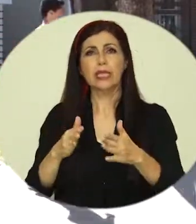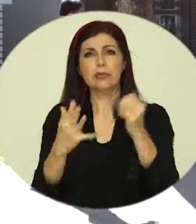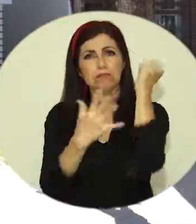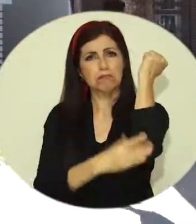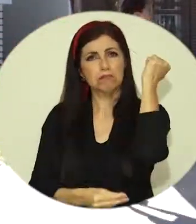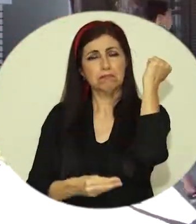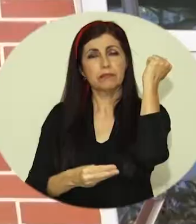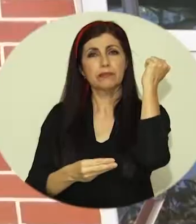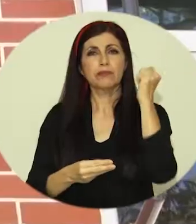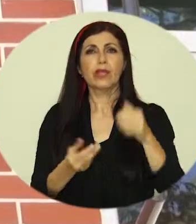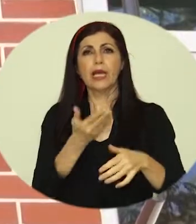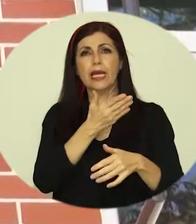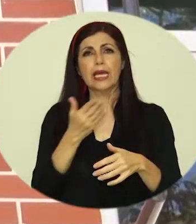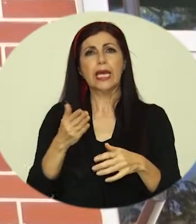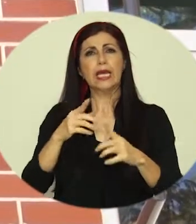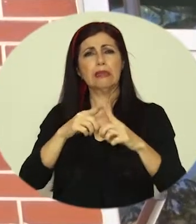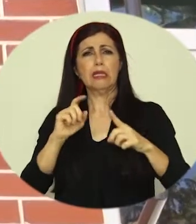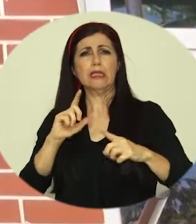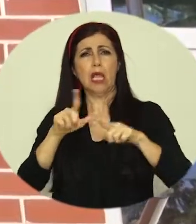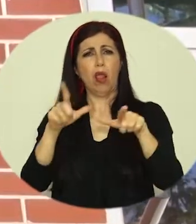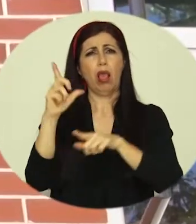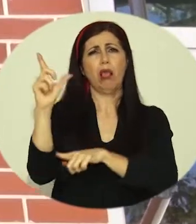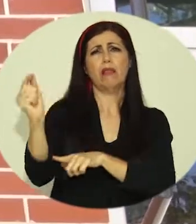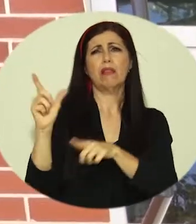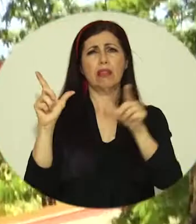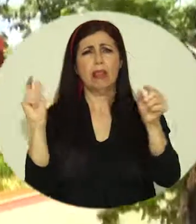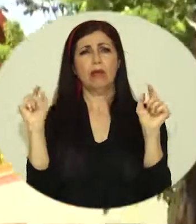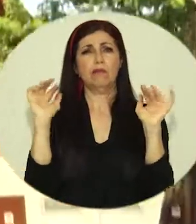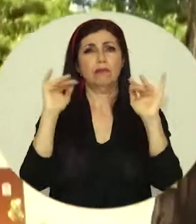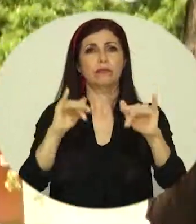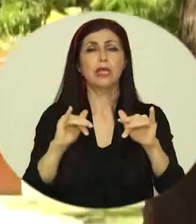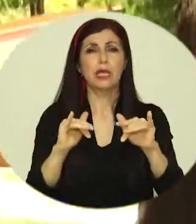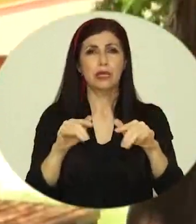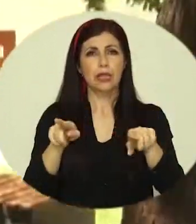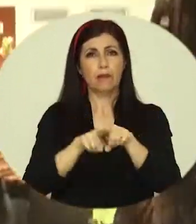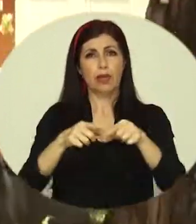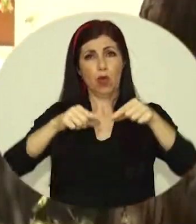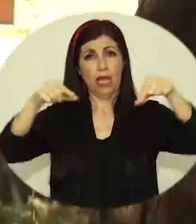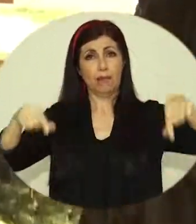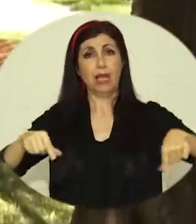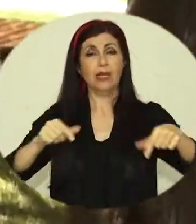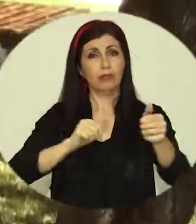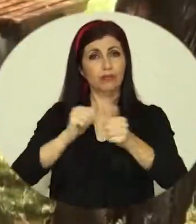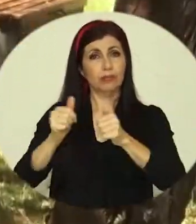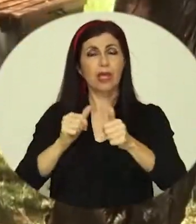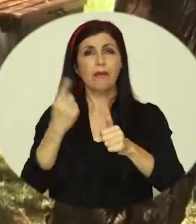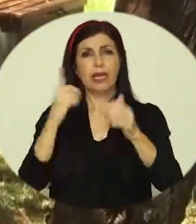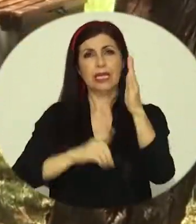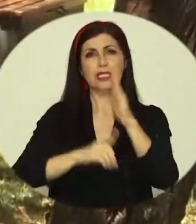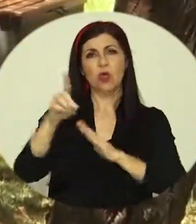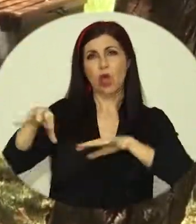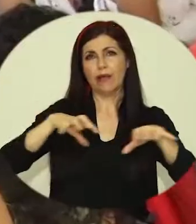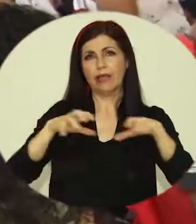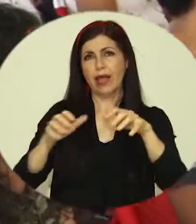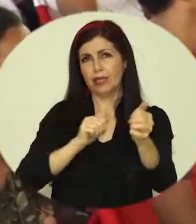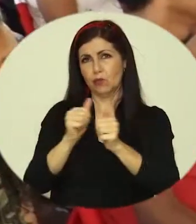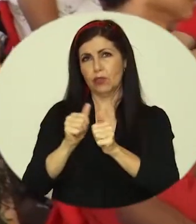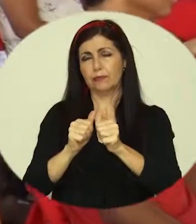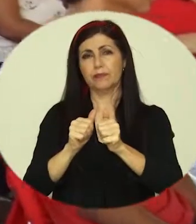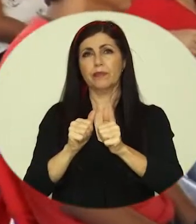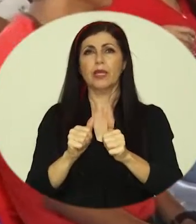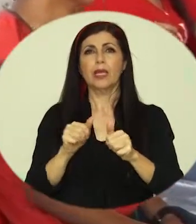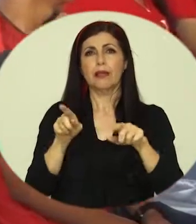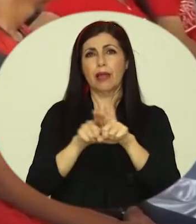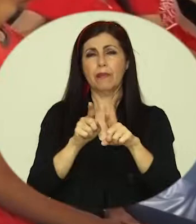aquellos estudiantes de escasos recursos que provienen de zonas alejadas, así como un amplio gimnasio multiuso para el desarrollo de